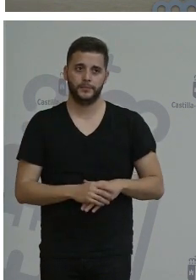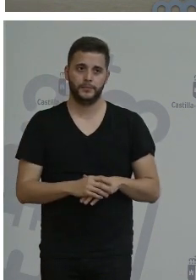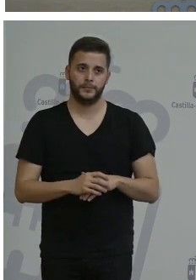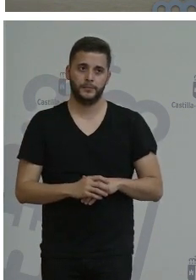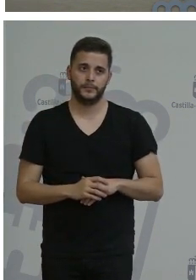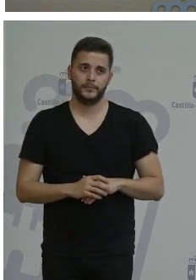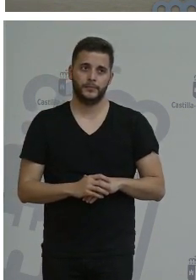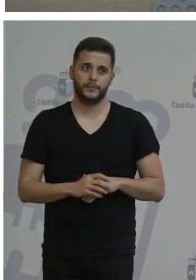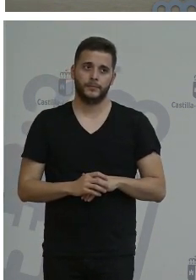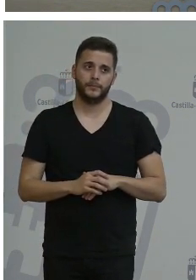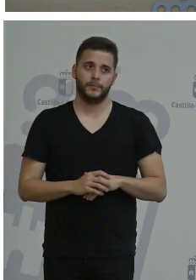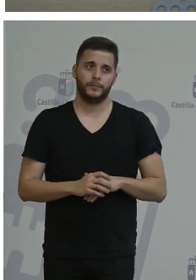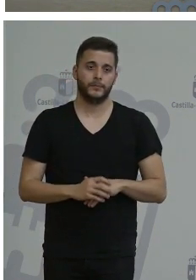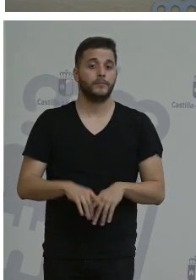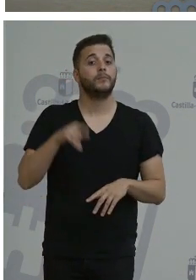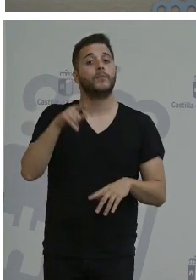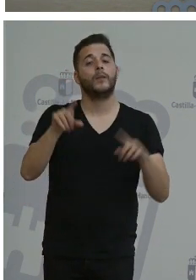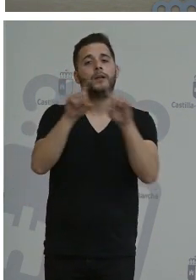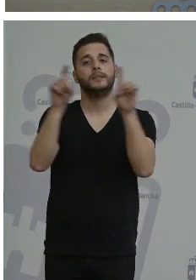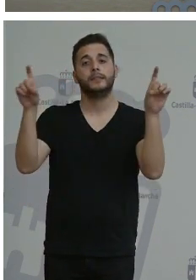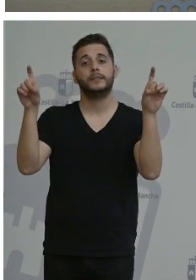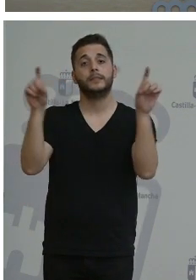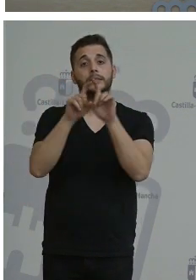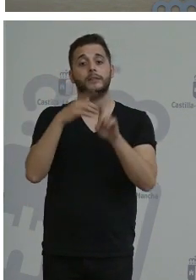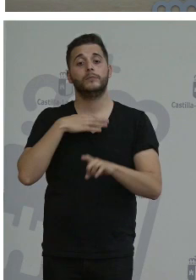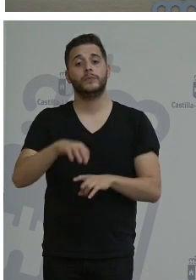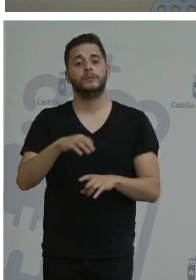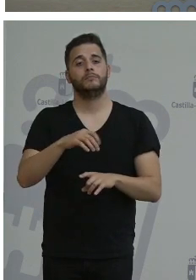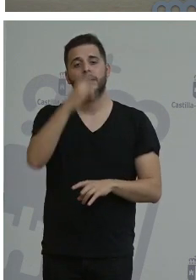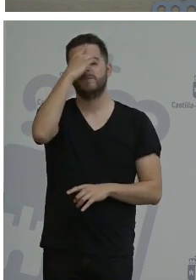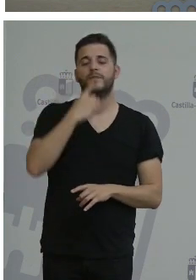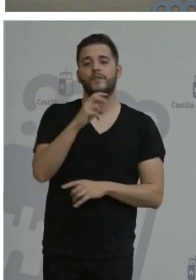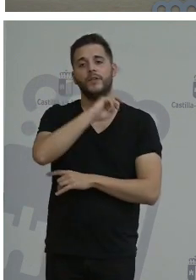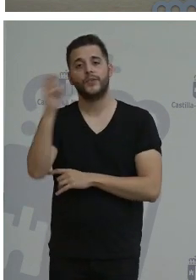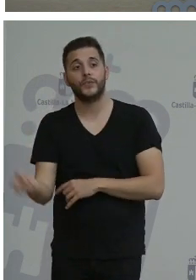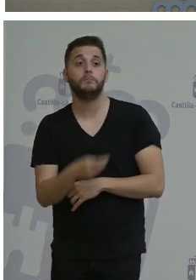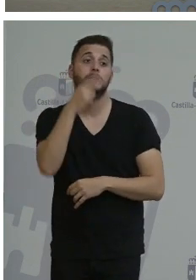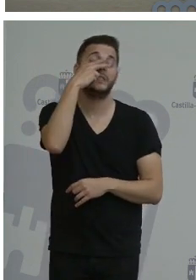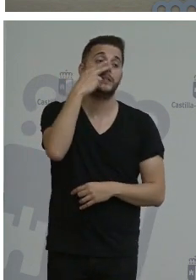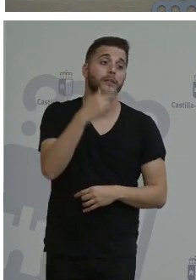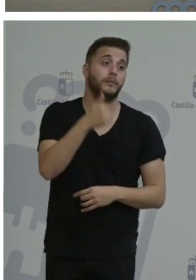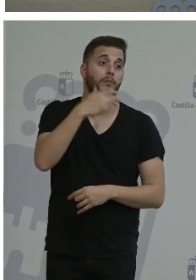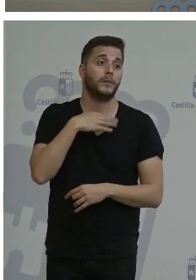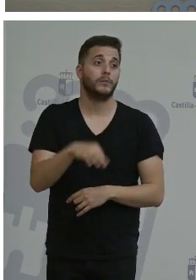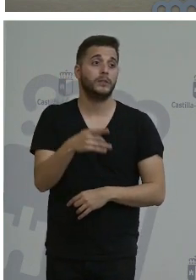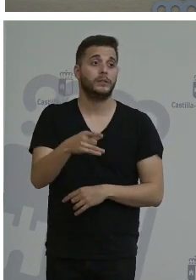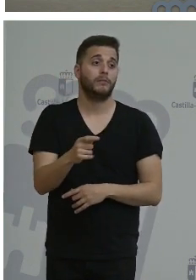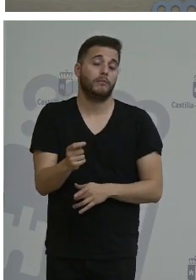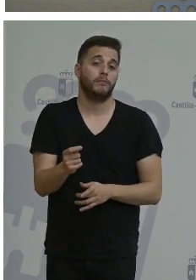Estas empresas, bueno, pues pueden atraer a perfiles que son más variados y que son más interesantes y que aportan desde diferentes